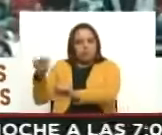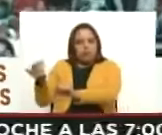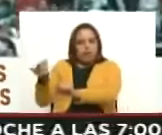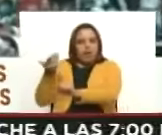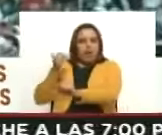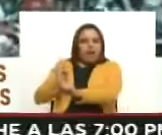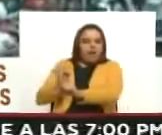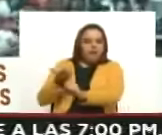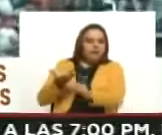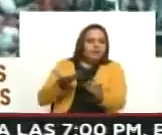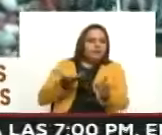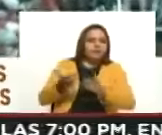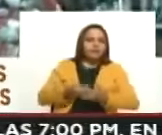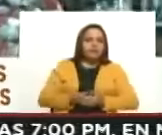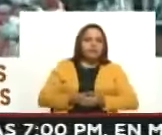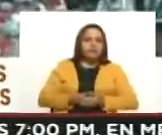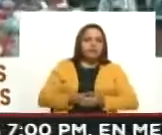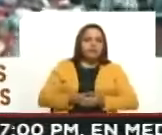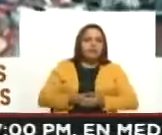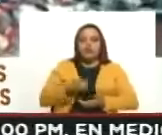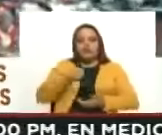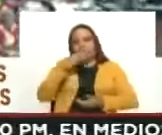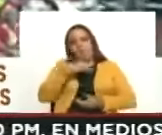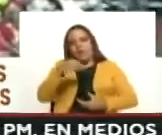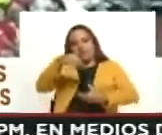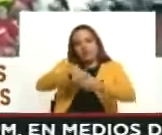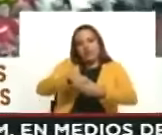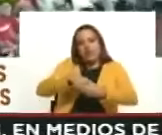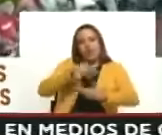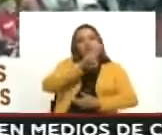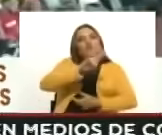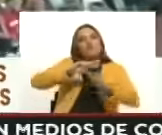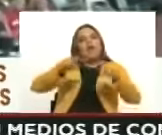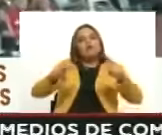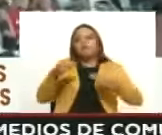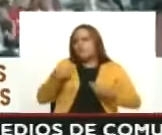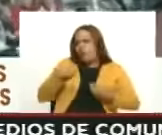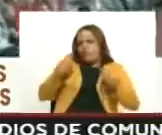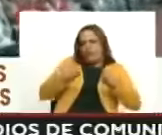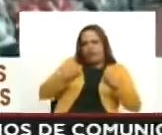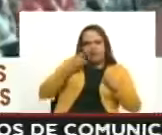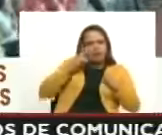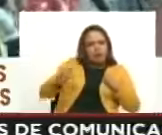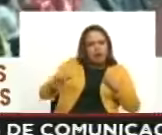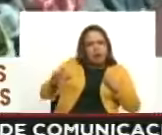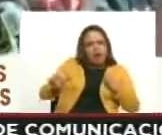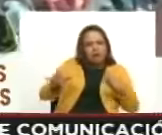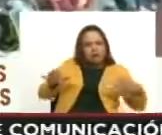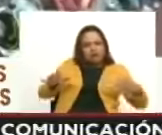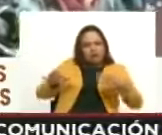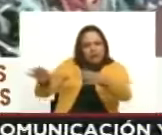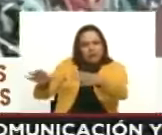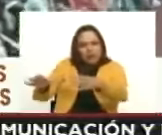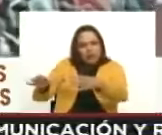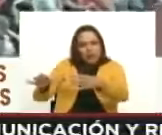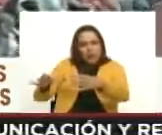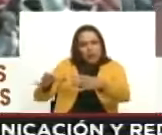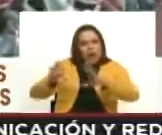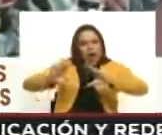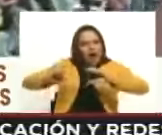están llevando, yo no soy de la UPA, yo solo vivo ahí, están metiendo cauchos en una casa.